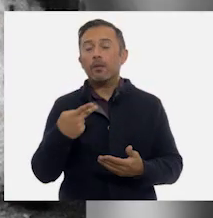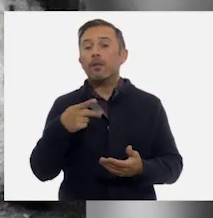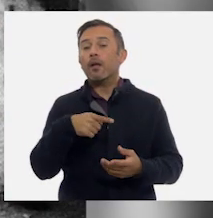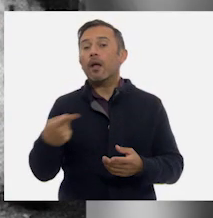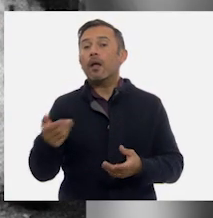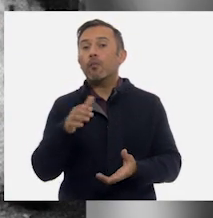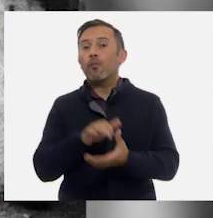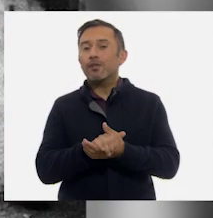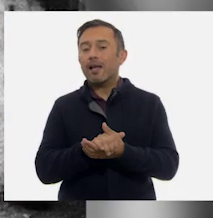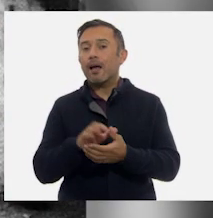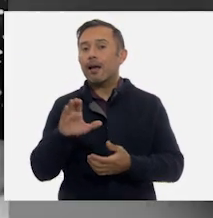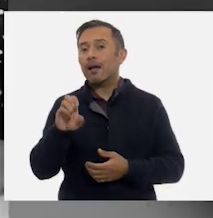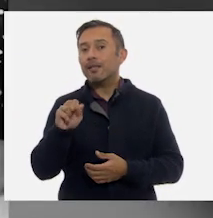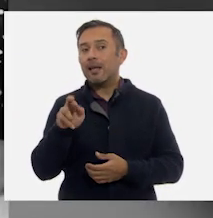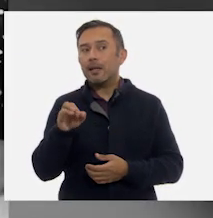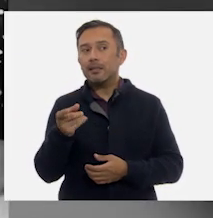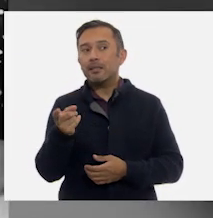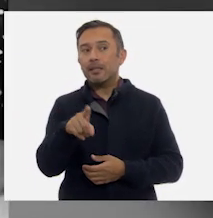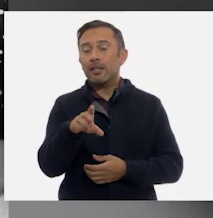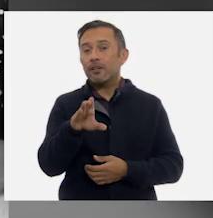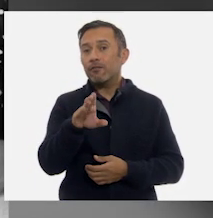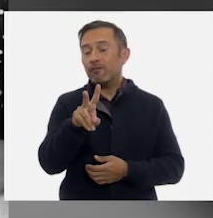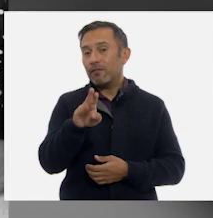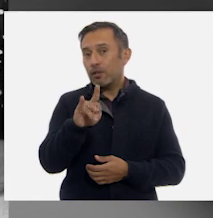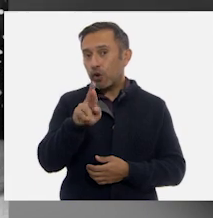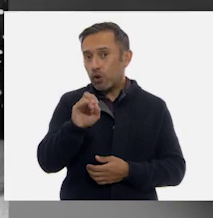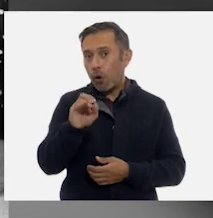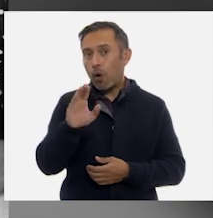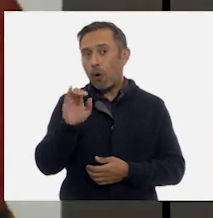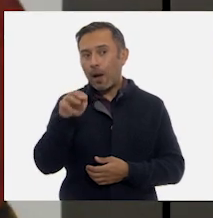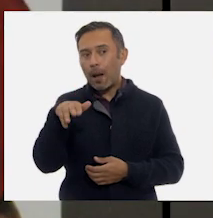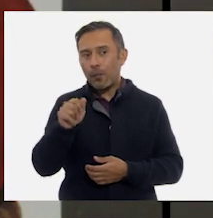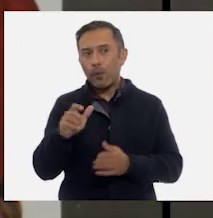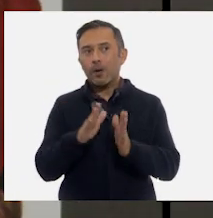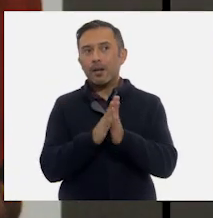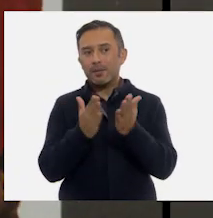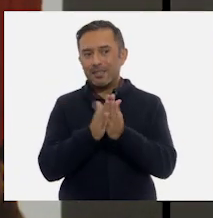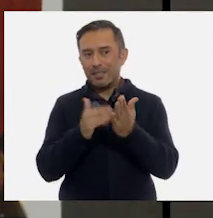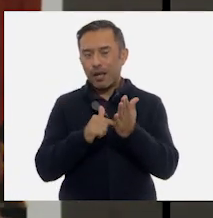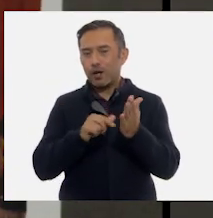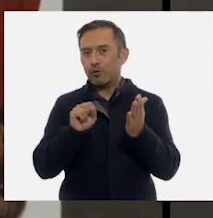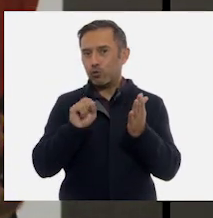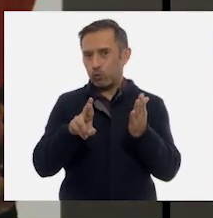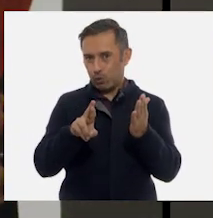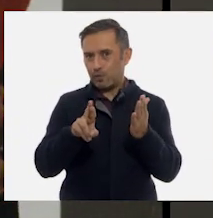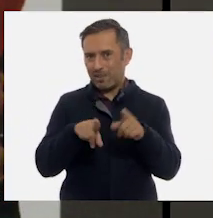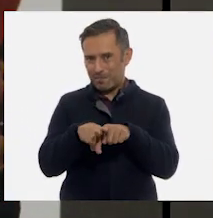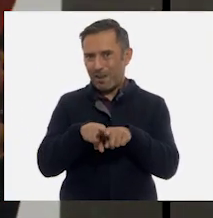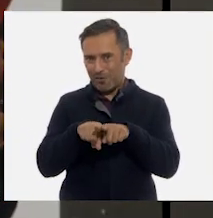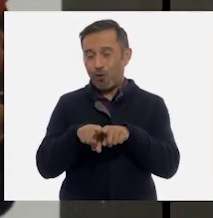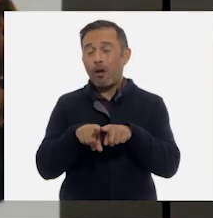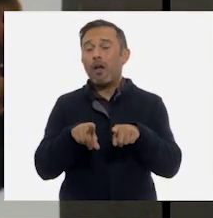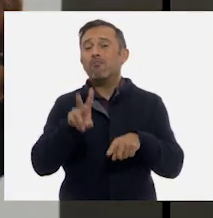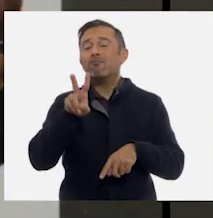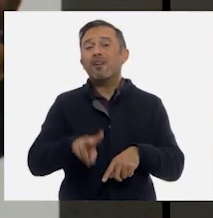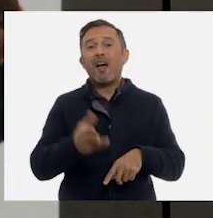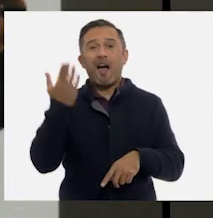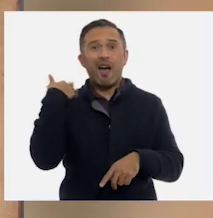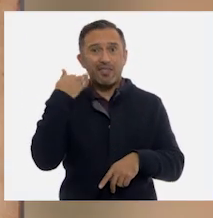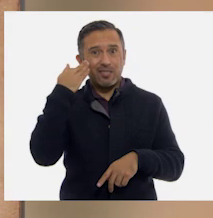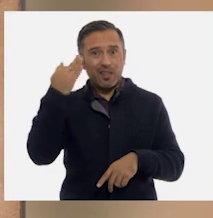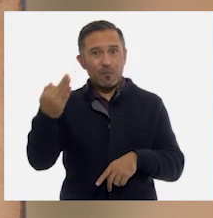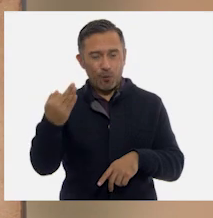que era hermana de Victoria Ocampo, que es la de la revista Sur. Eran de la gran literatura e